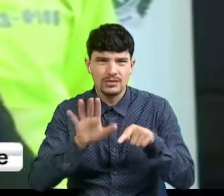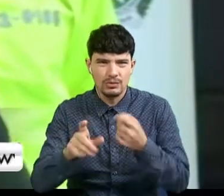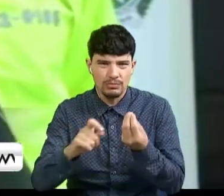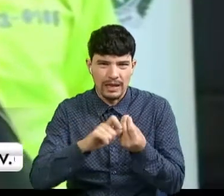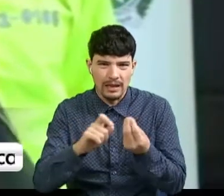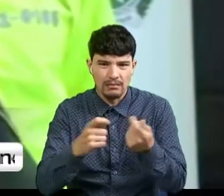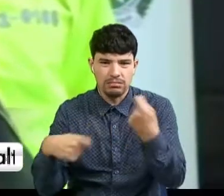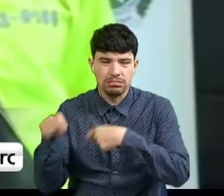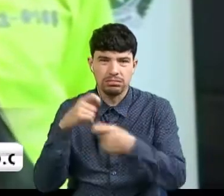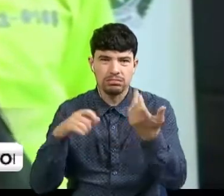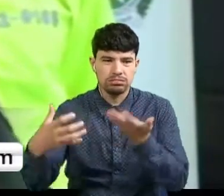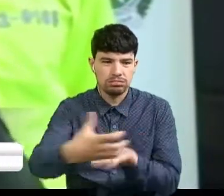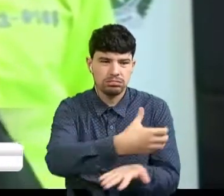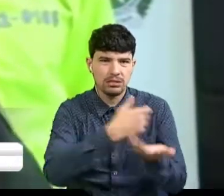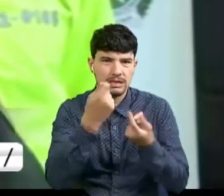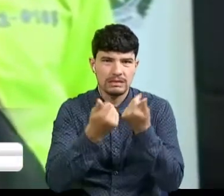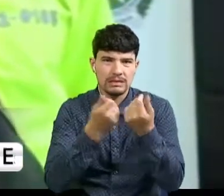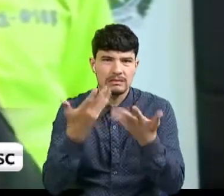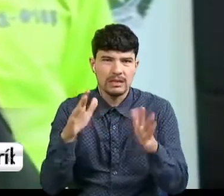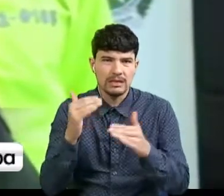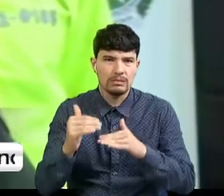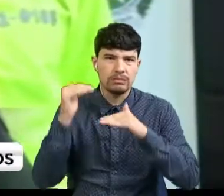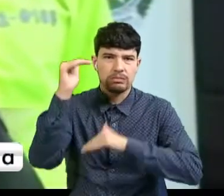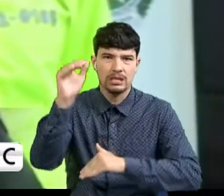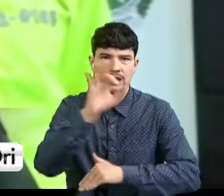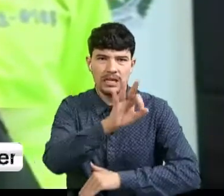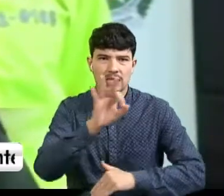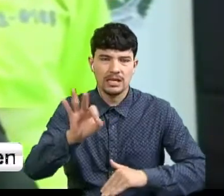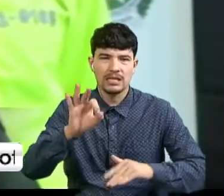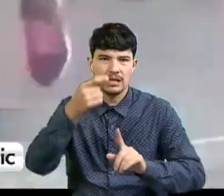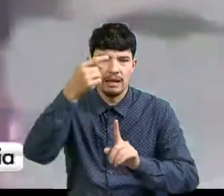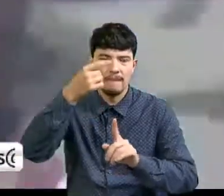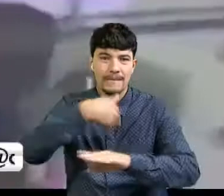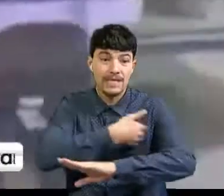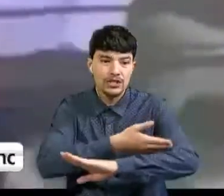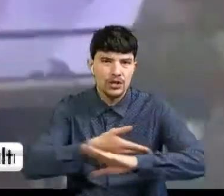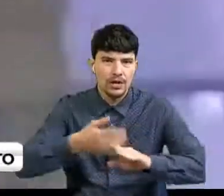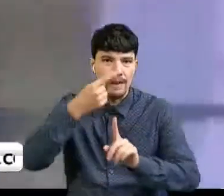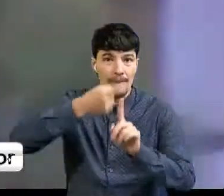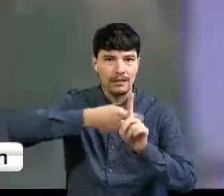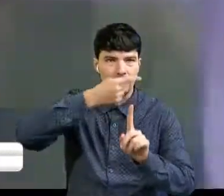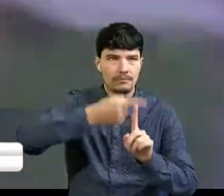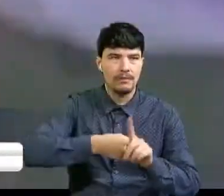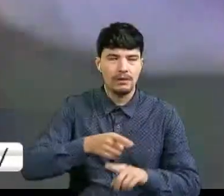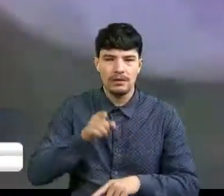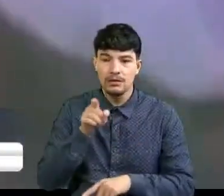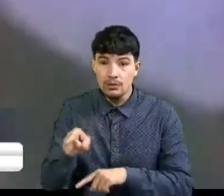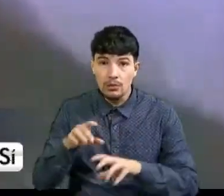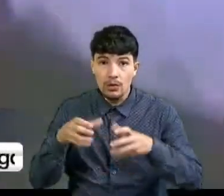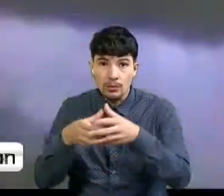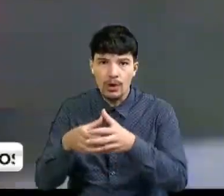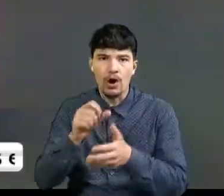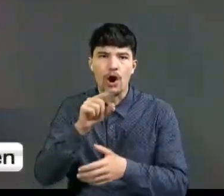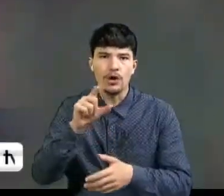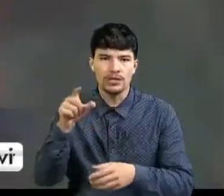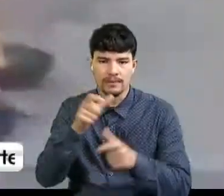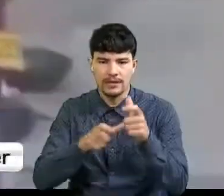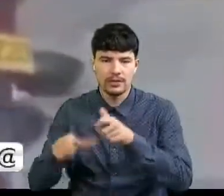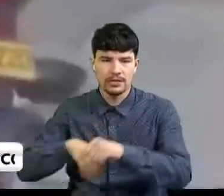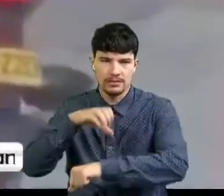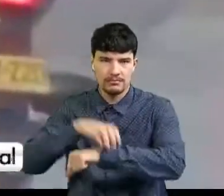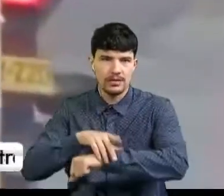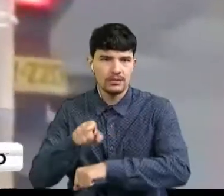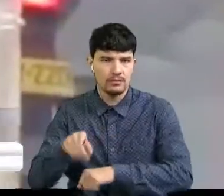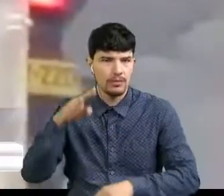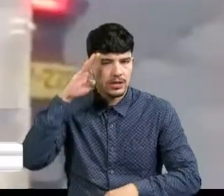estaban generando una economía criminal por arriba de los 33 millones de pesos en la operación 11 personas fueron capturadas según la